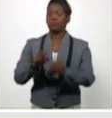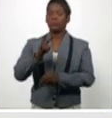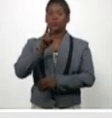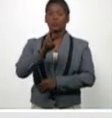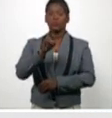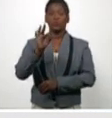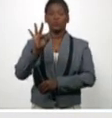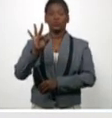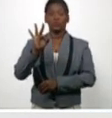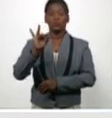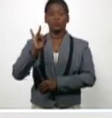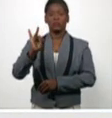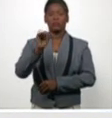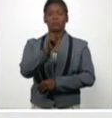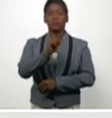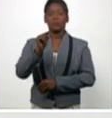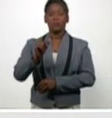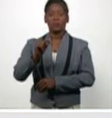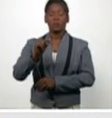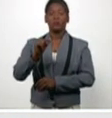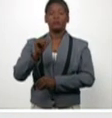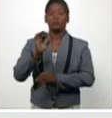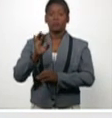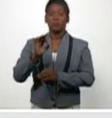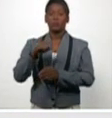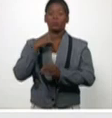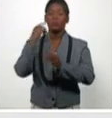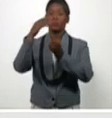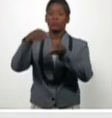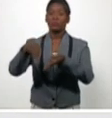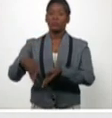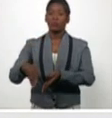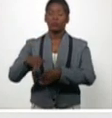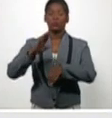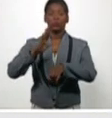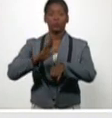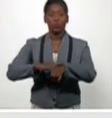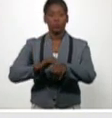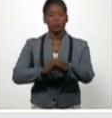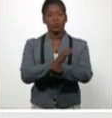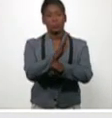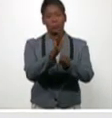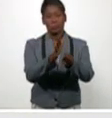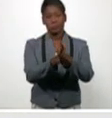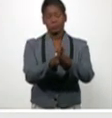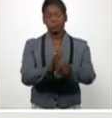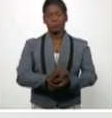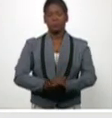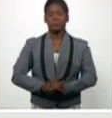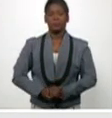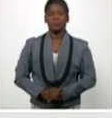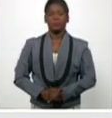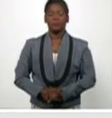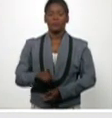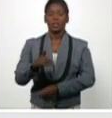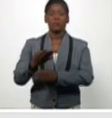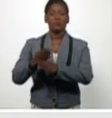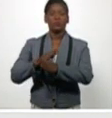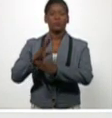287 personas que han fallecido con esta enfermedad desde el inicio de la pandemia. Eso da una letalidad